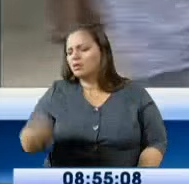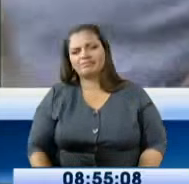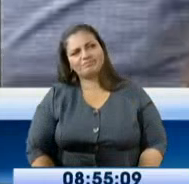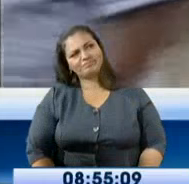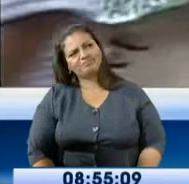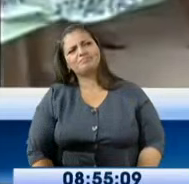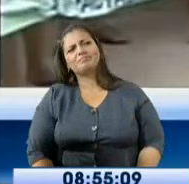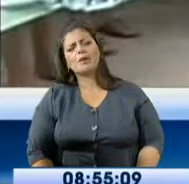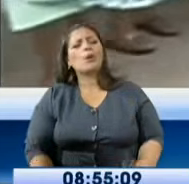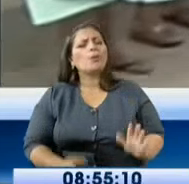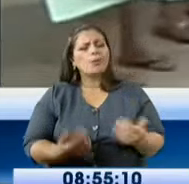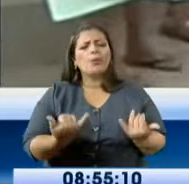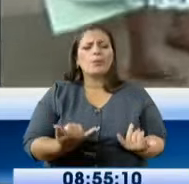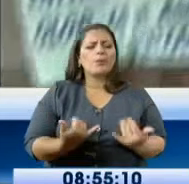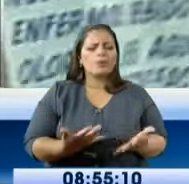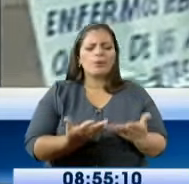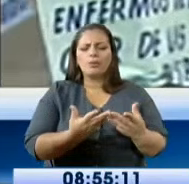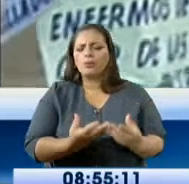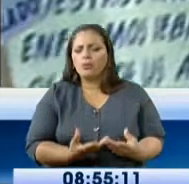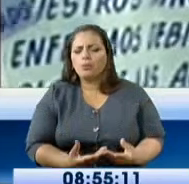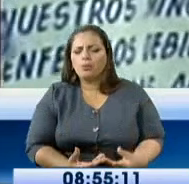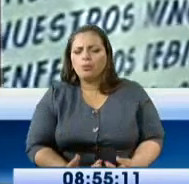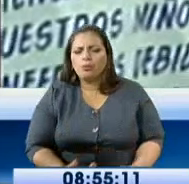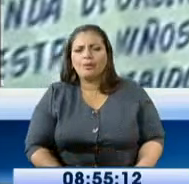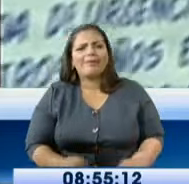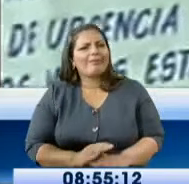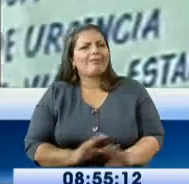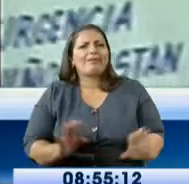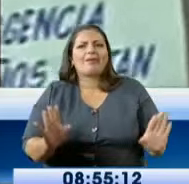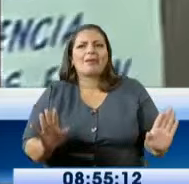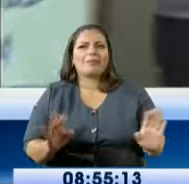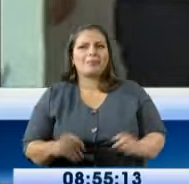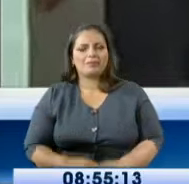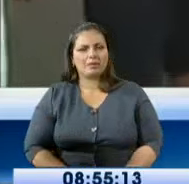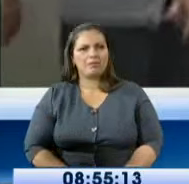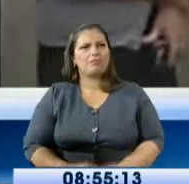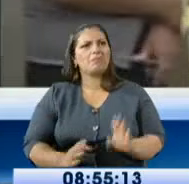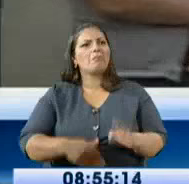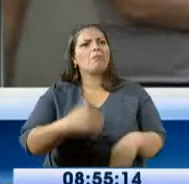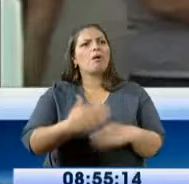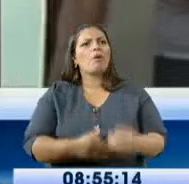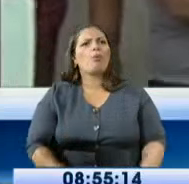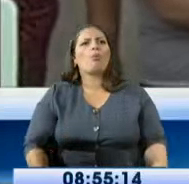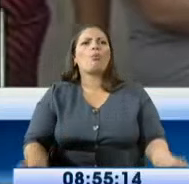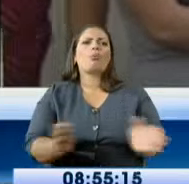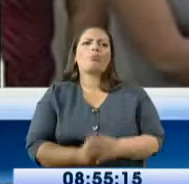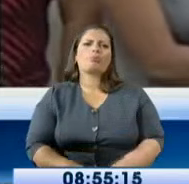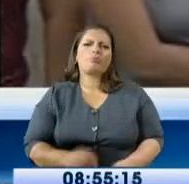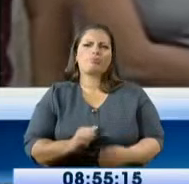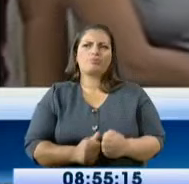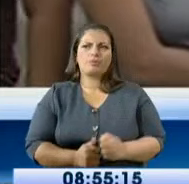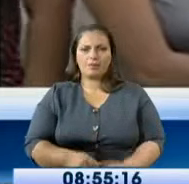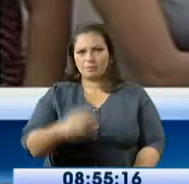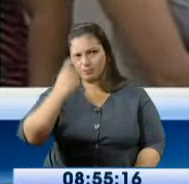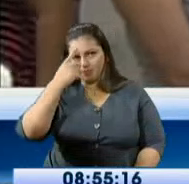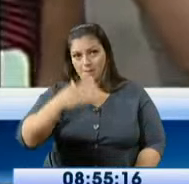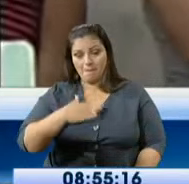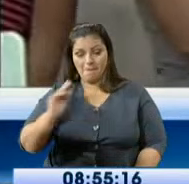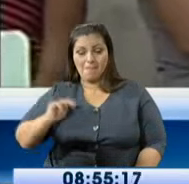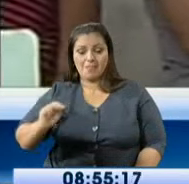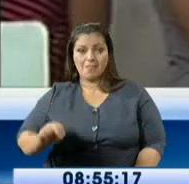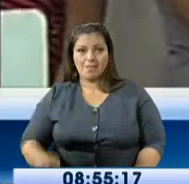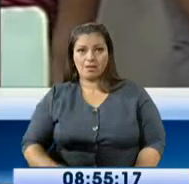es un ratito nomás que se destapa, es un ratito, y ahí se perjudican nuestros hijos. Porque mira, ayer yo tengo 5 nietos que viven conmigo. Ayer,